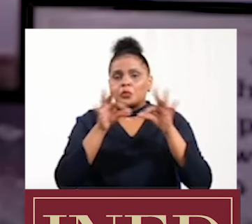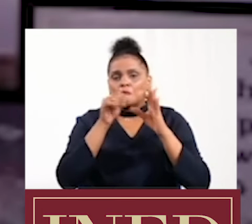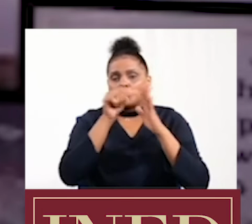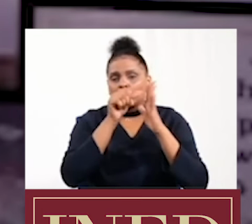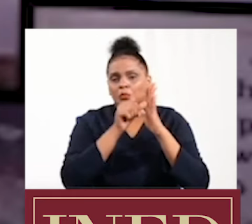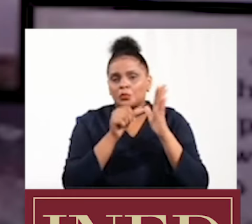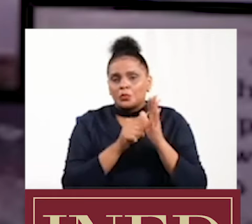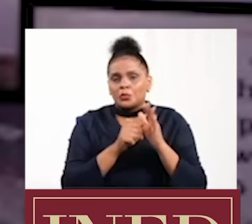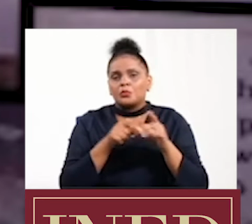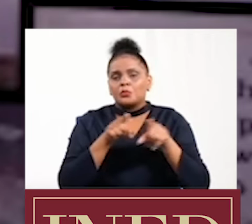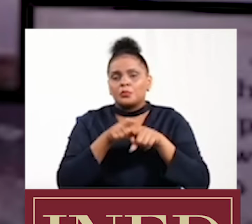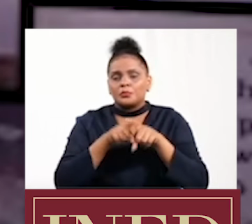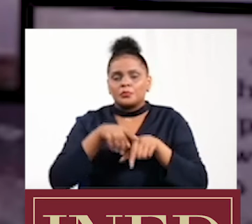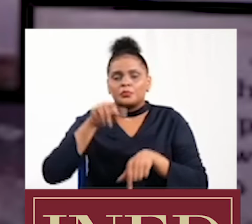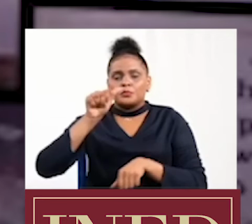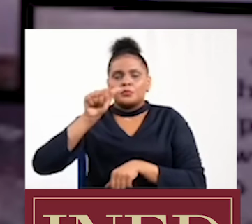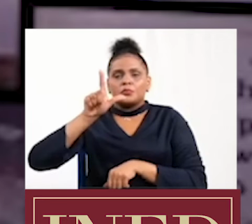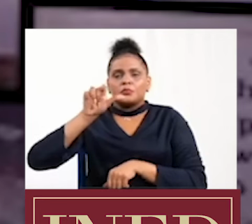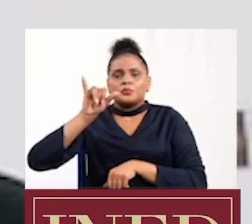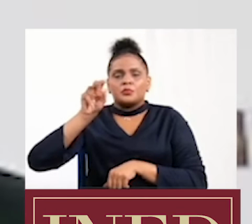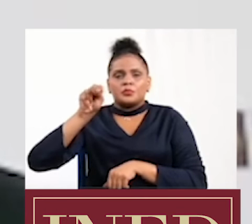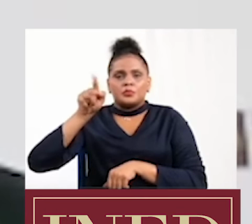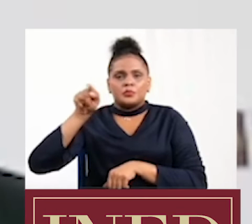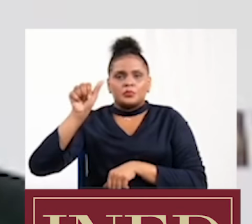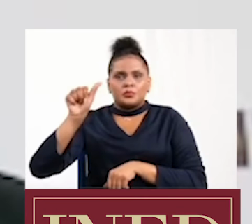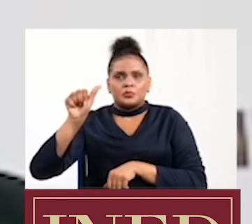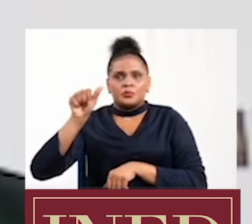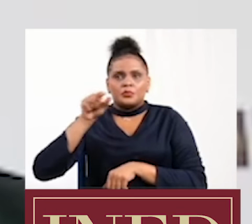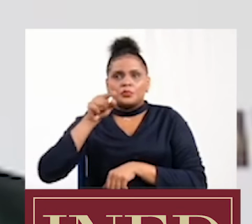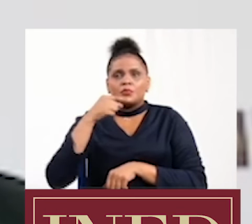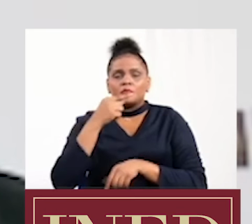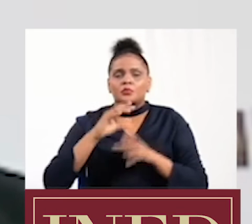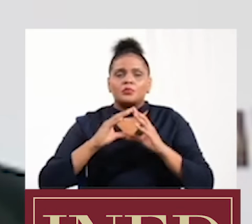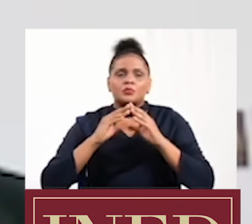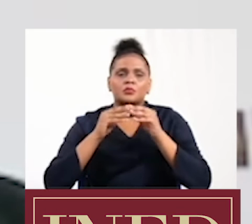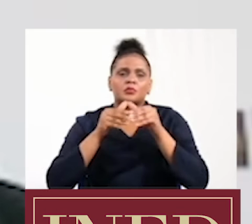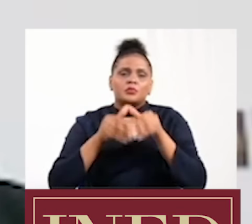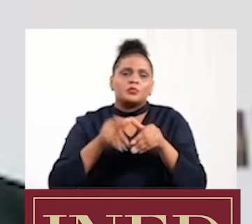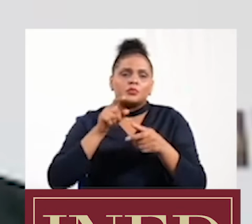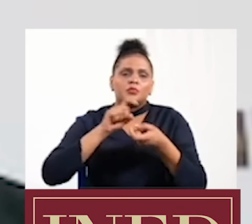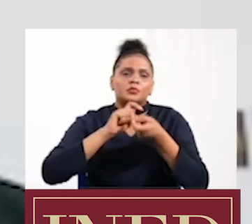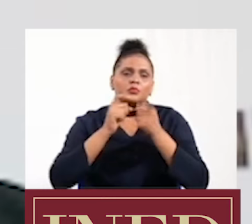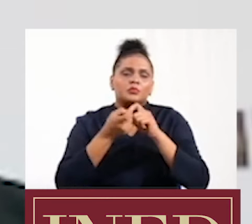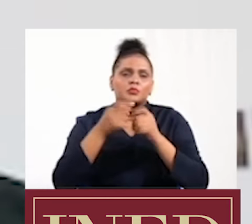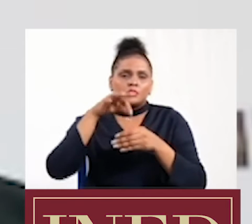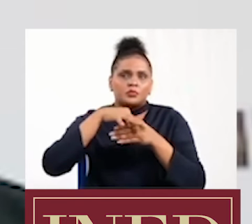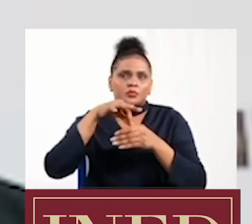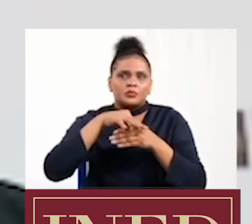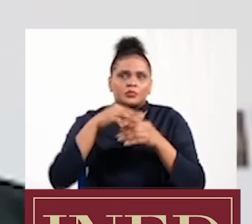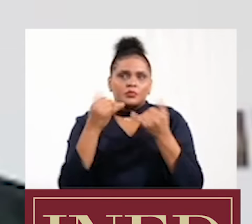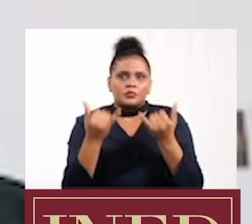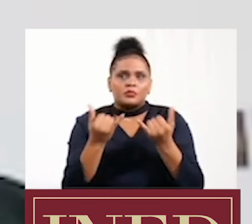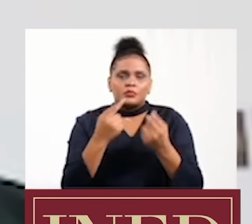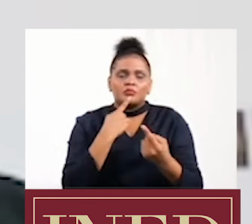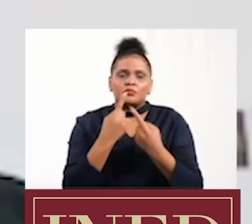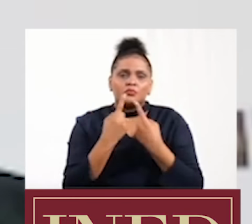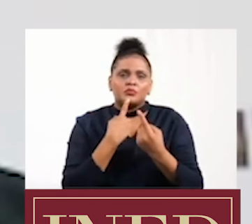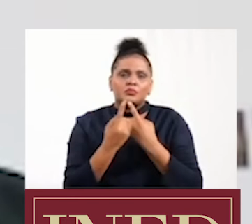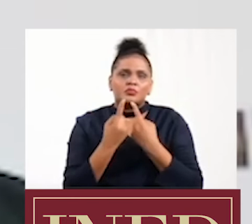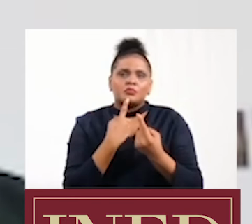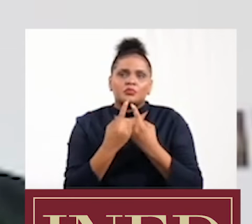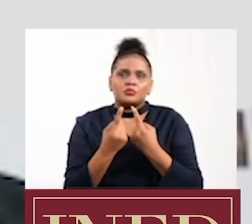alianza muchas gracias doctor a la comisión nacional de reformas electorales está en este momento discutiendo